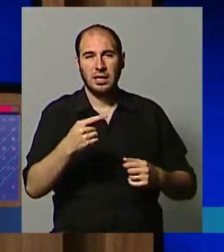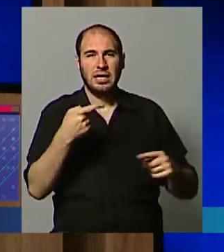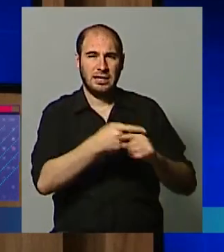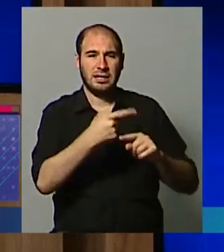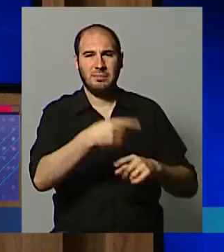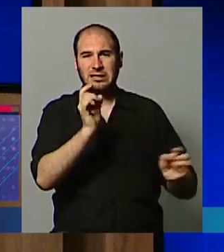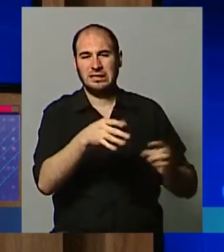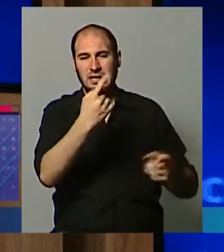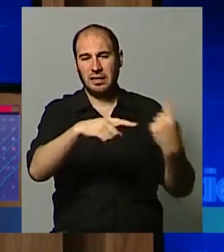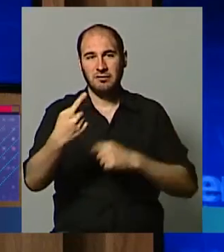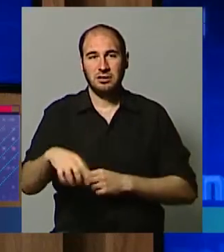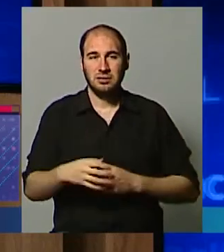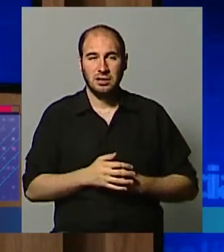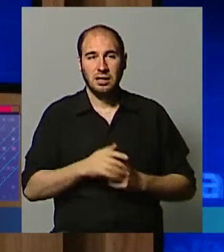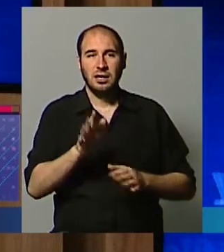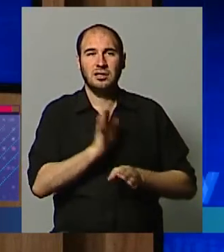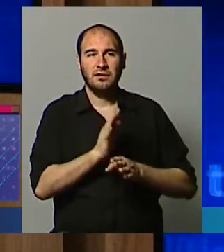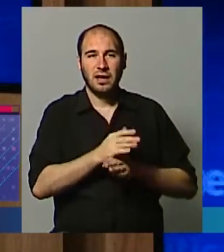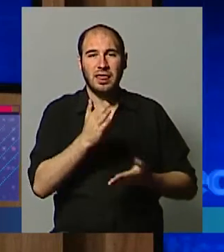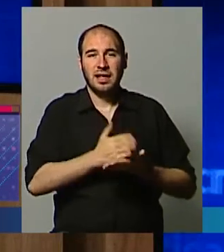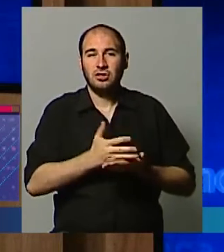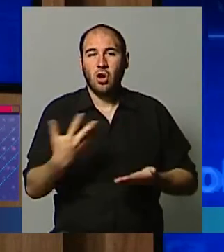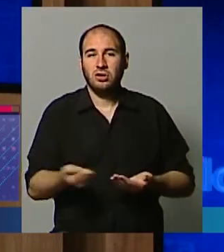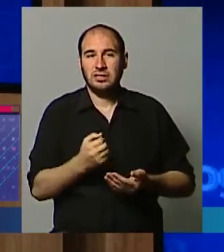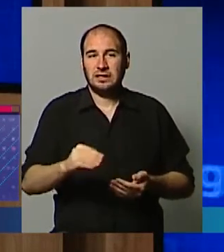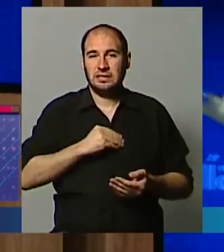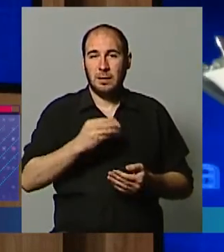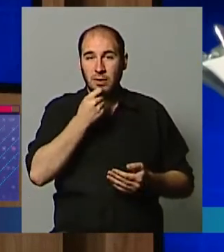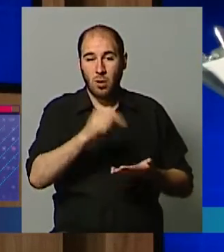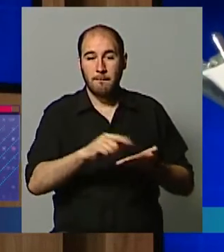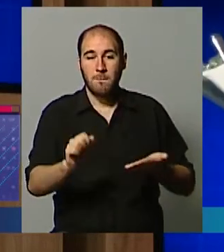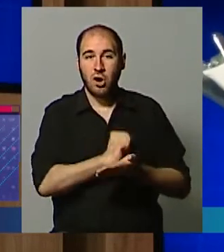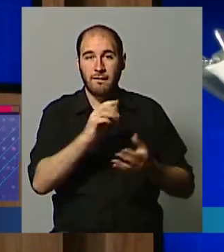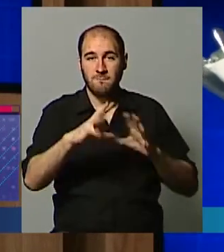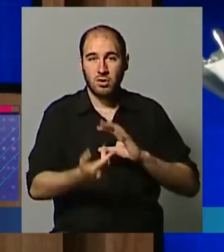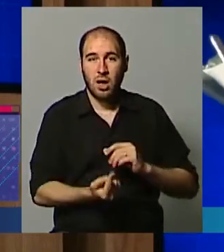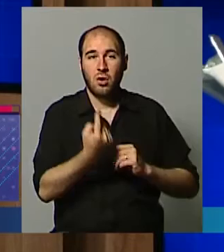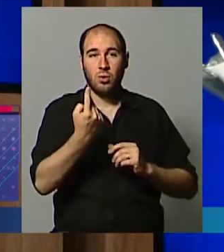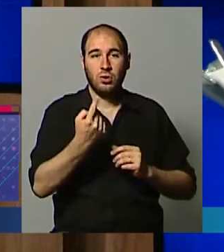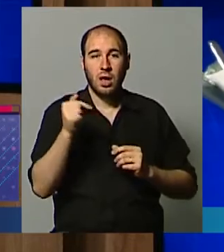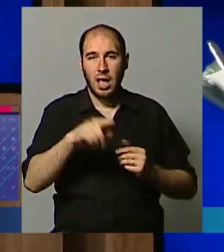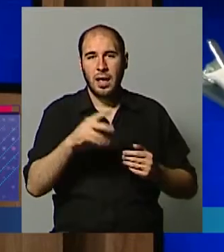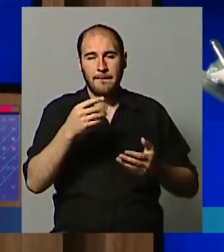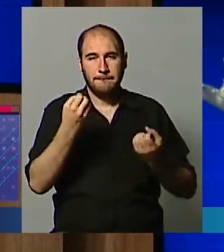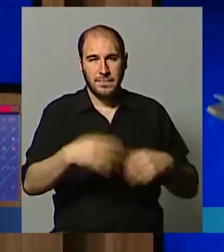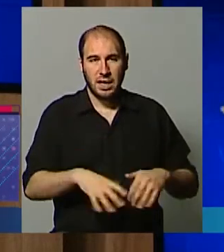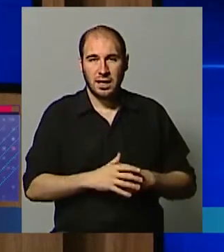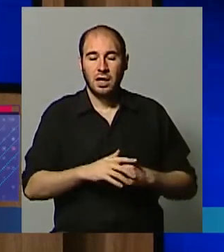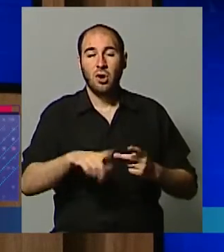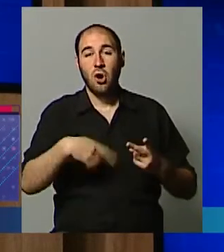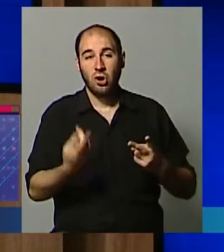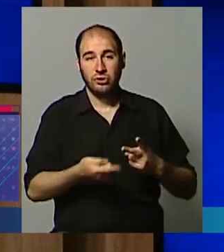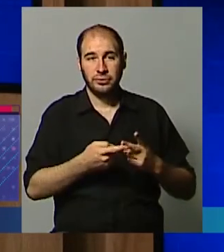quejas y críticas por lo que consideran tener derechos adquiridos que al disolverlos en un solo sistema se verían perdidos. Por otro